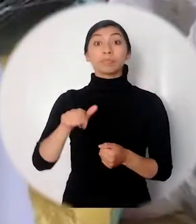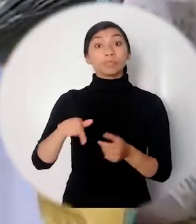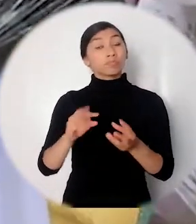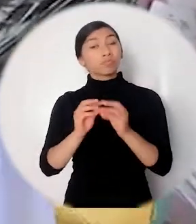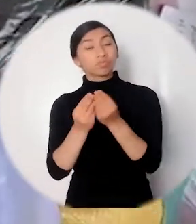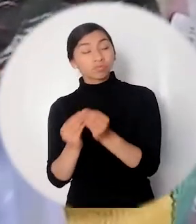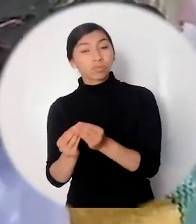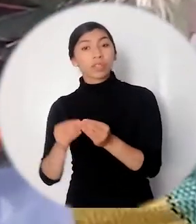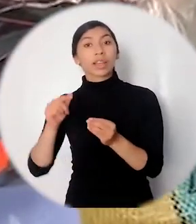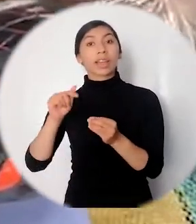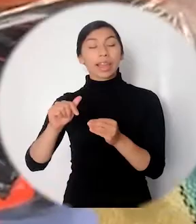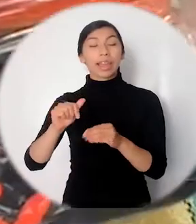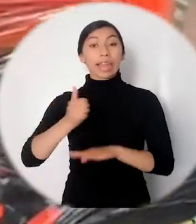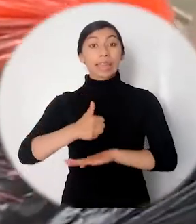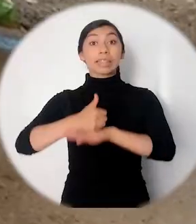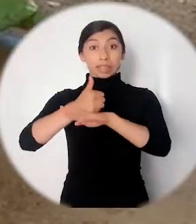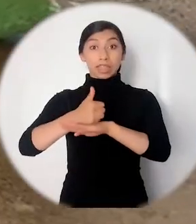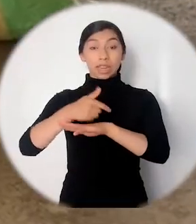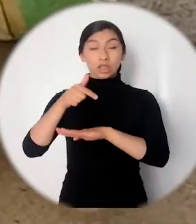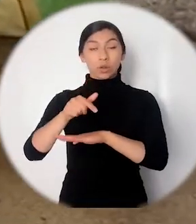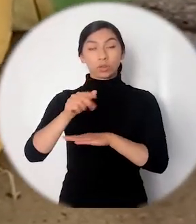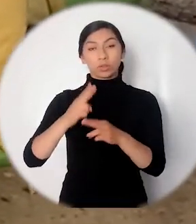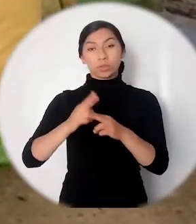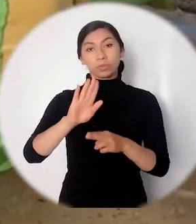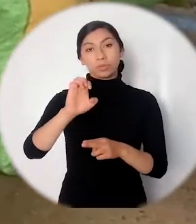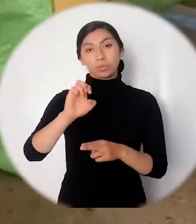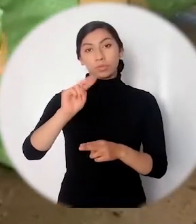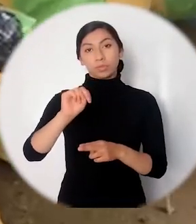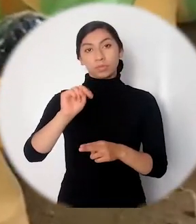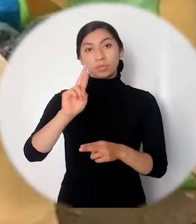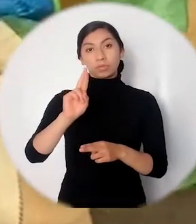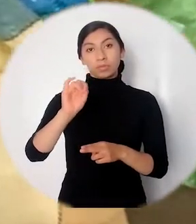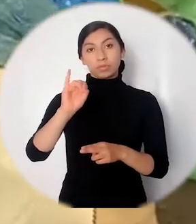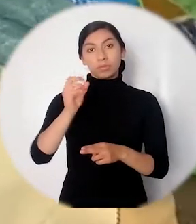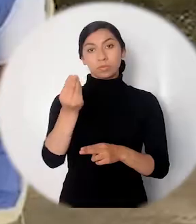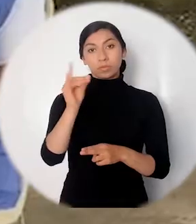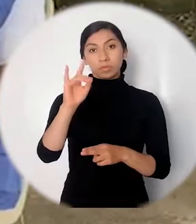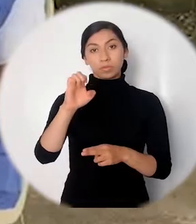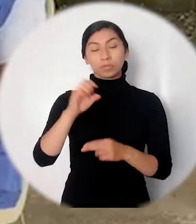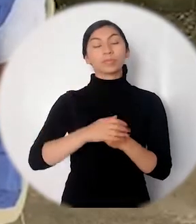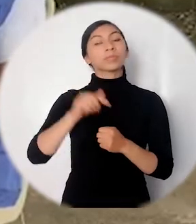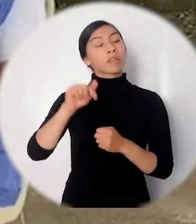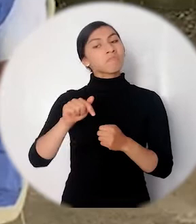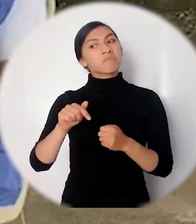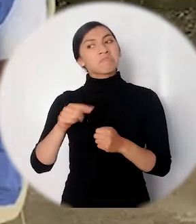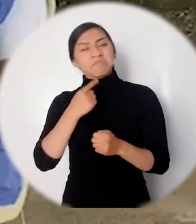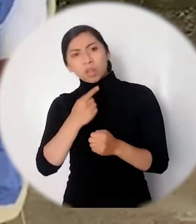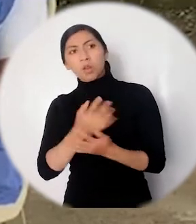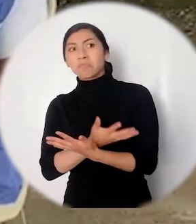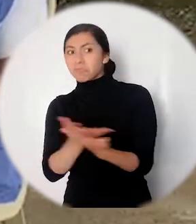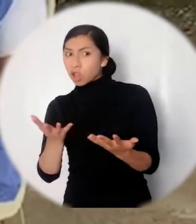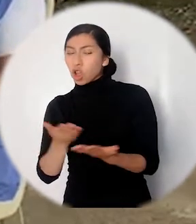De esta forma, el director de reparación de la Unidad para las Víctimas, Enrique Ardila, se refirió a las entregas hechas en el marco del PIRC